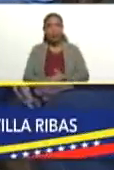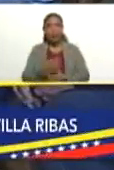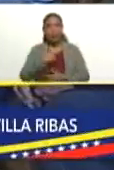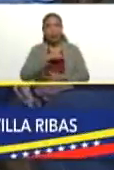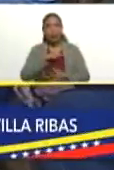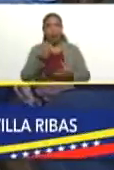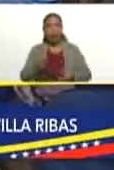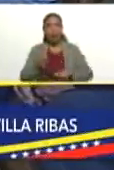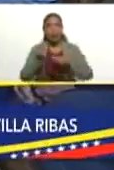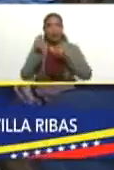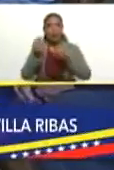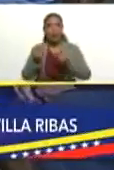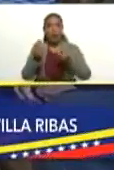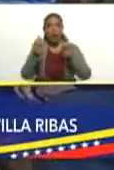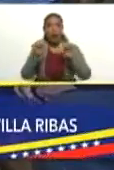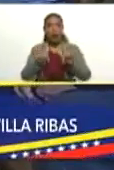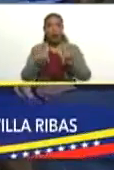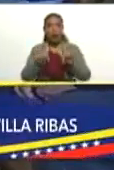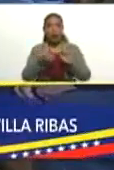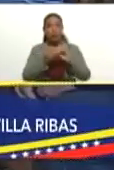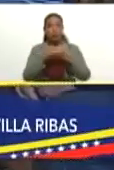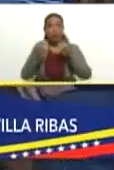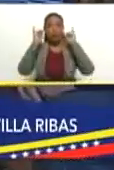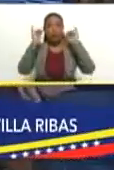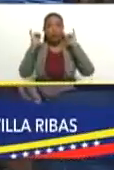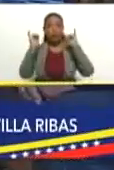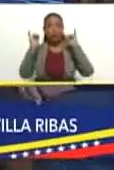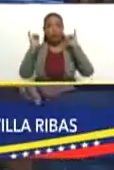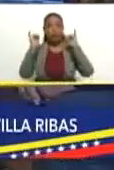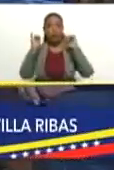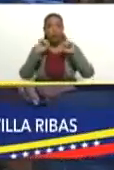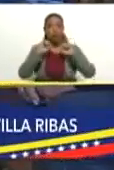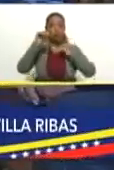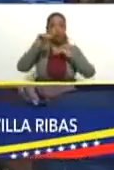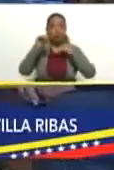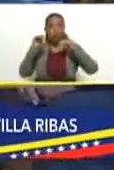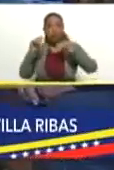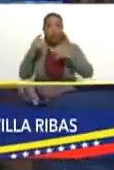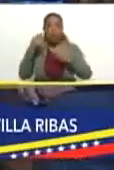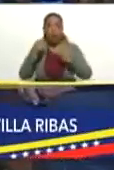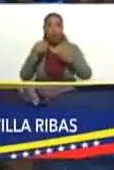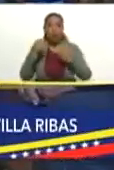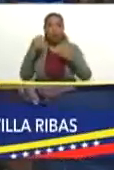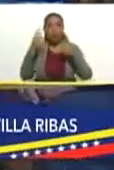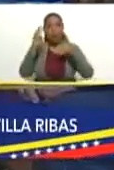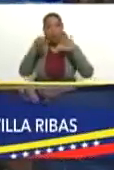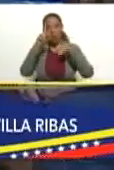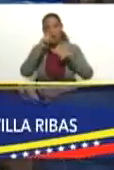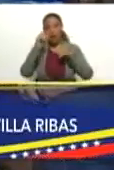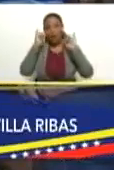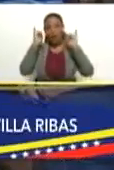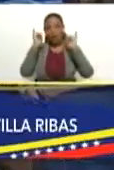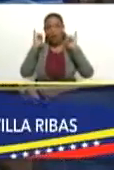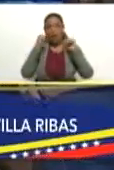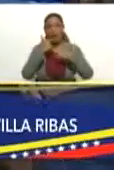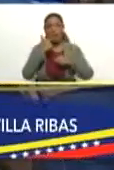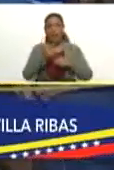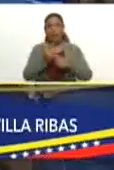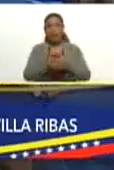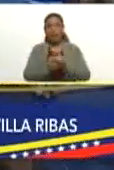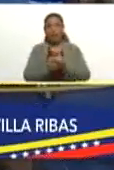le dejaremos, aquí armaremos la rumba, la parranda para celebrar estos 12 años y para decirle